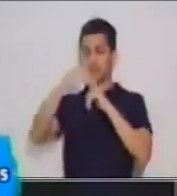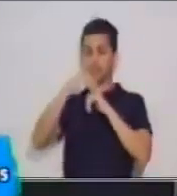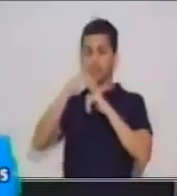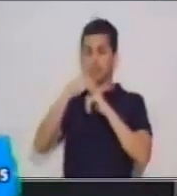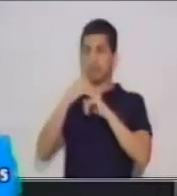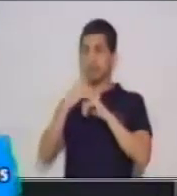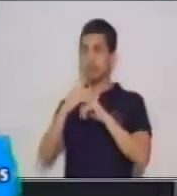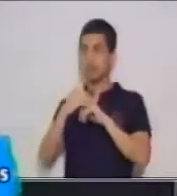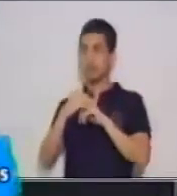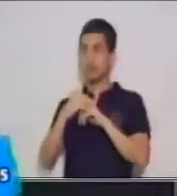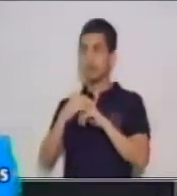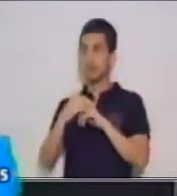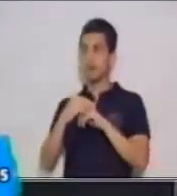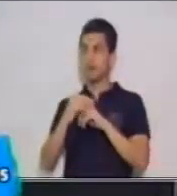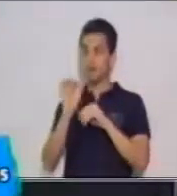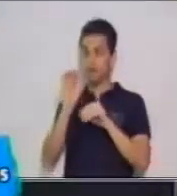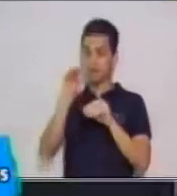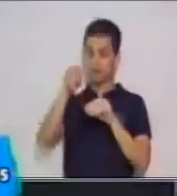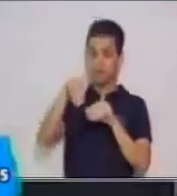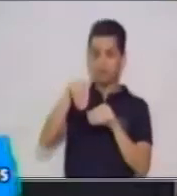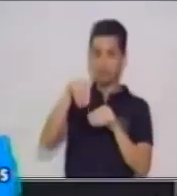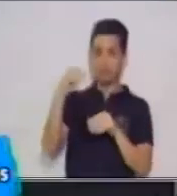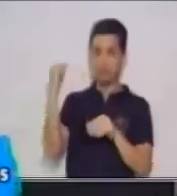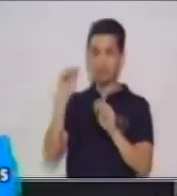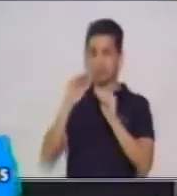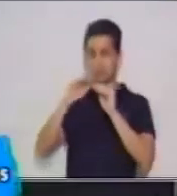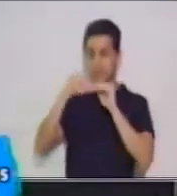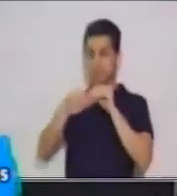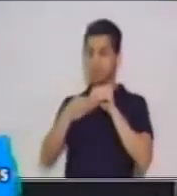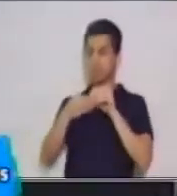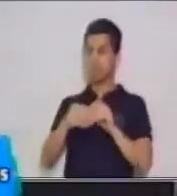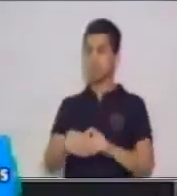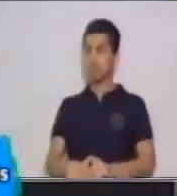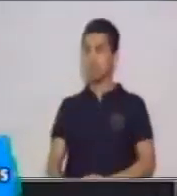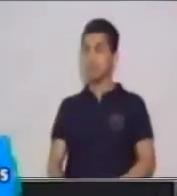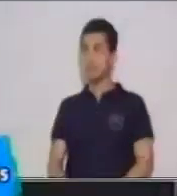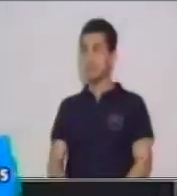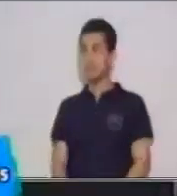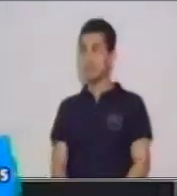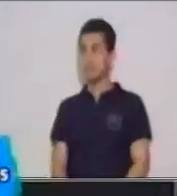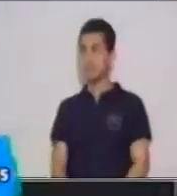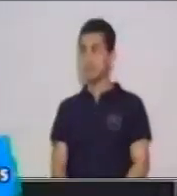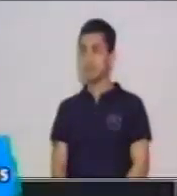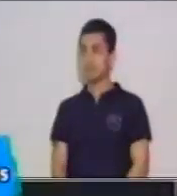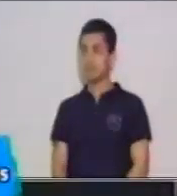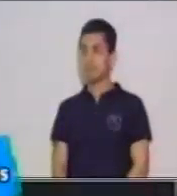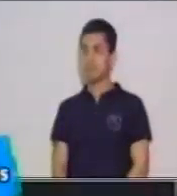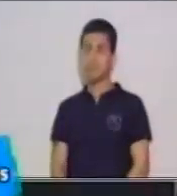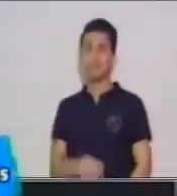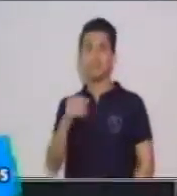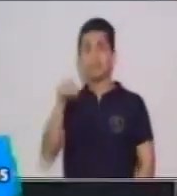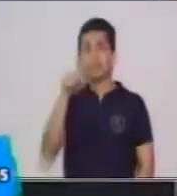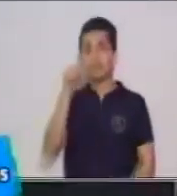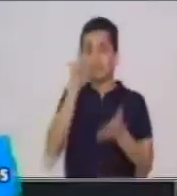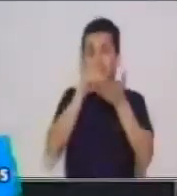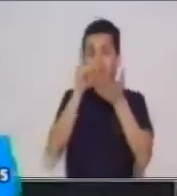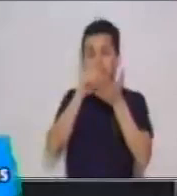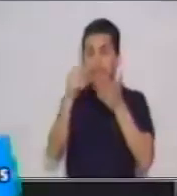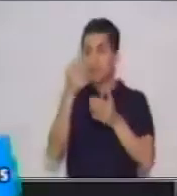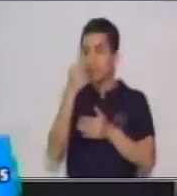y le doblamos hacia abajo. Le pintamos la naricita o